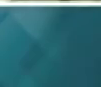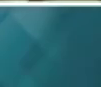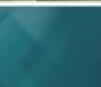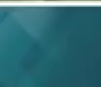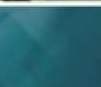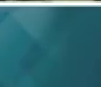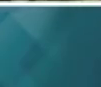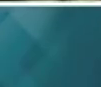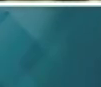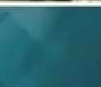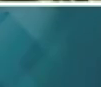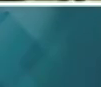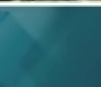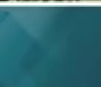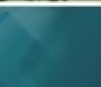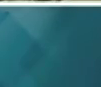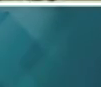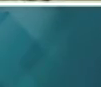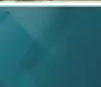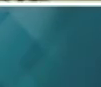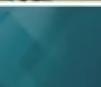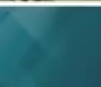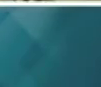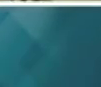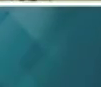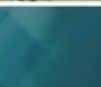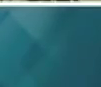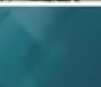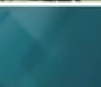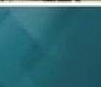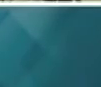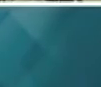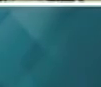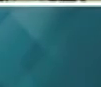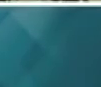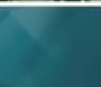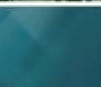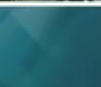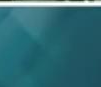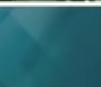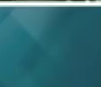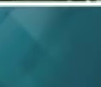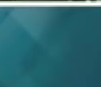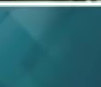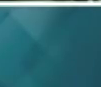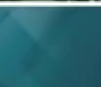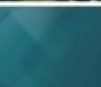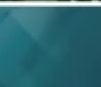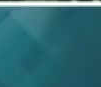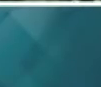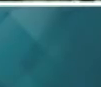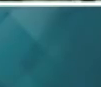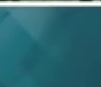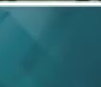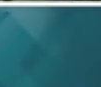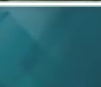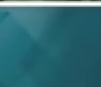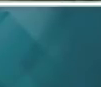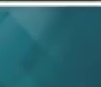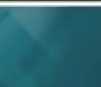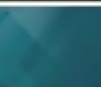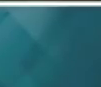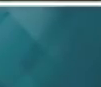las necesidades del país. Una nueva economía. Un nuevo comienzo automotriz, es lo que yo llamo a los